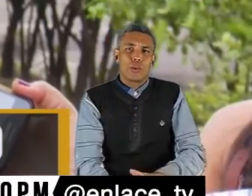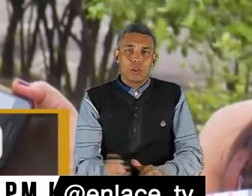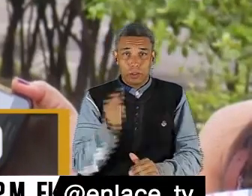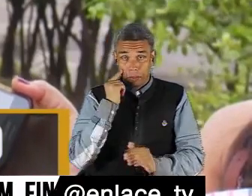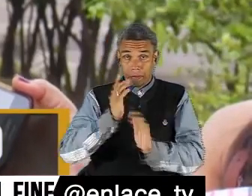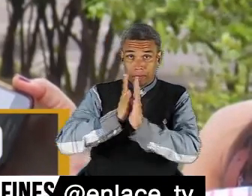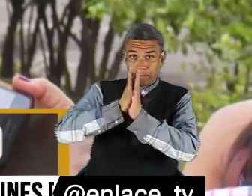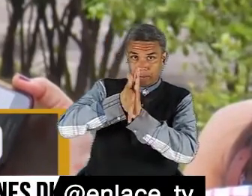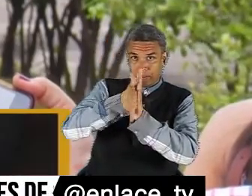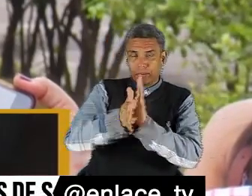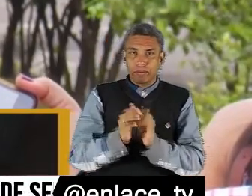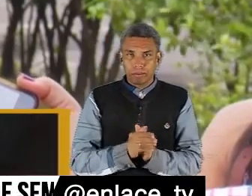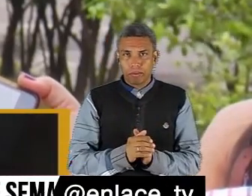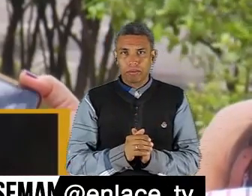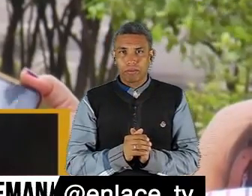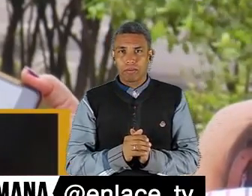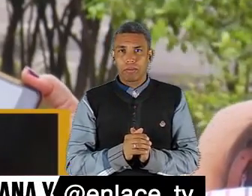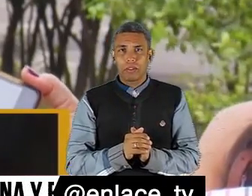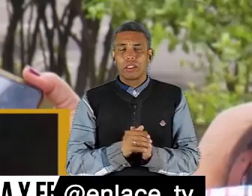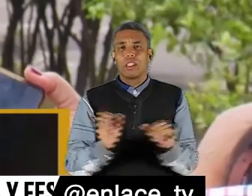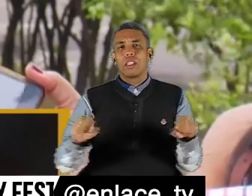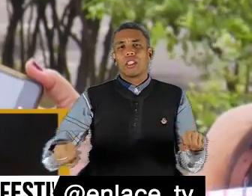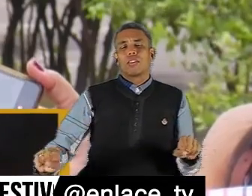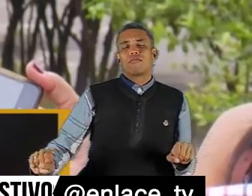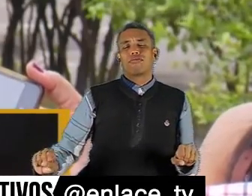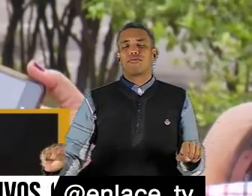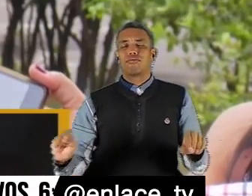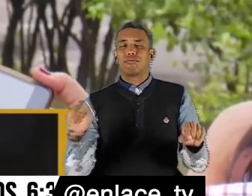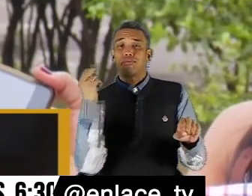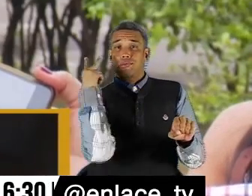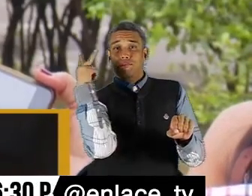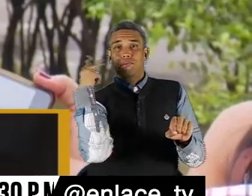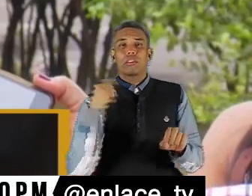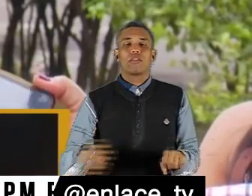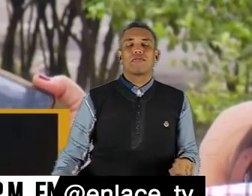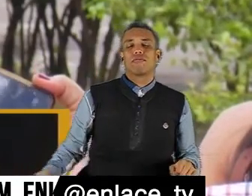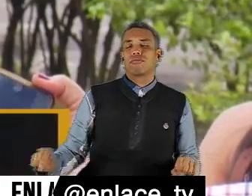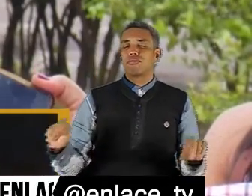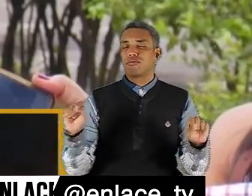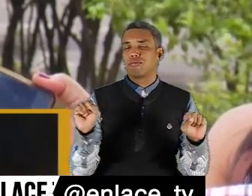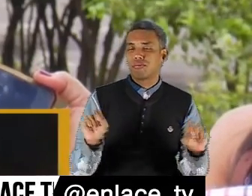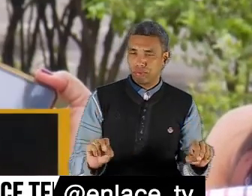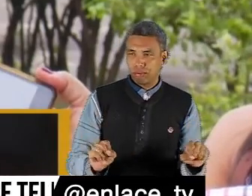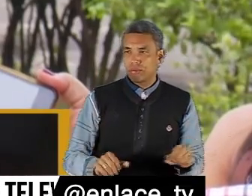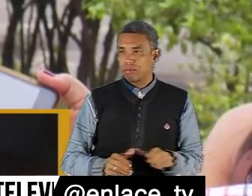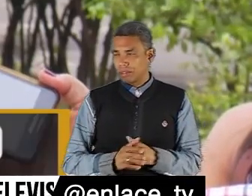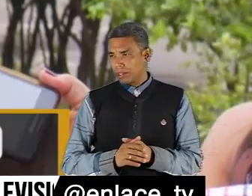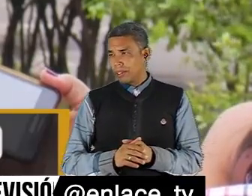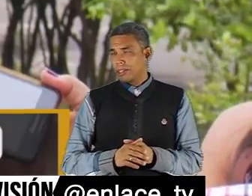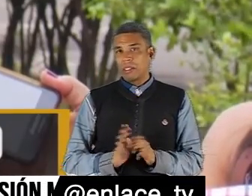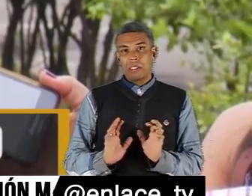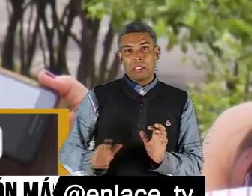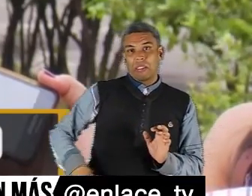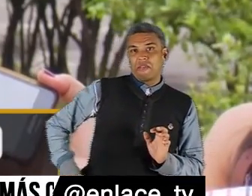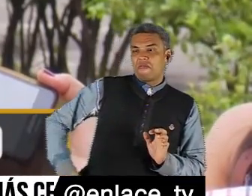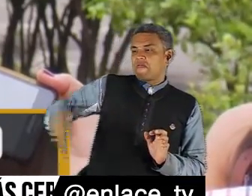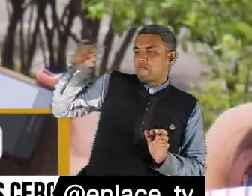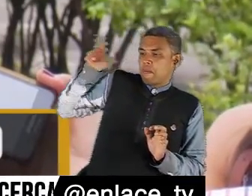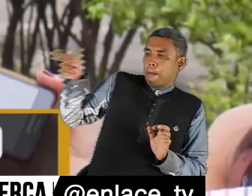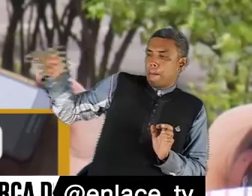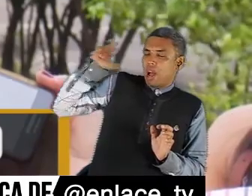sujetos en una motocicleta, pues le impactan en su humanidad. Este fue